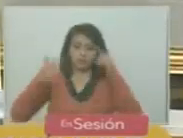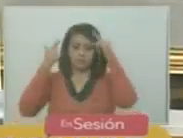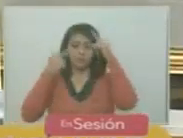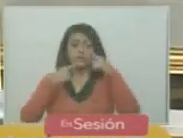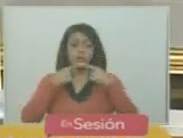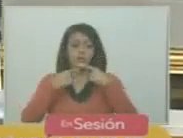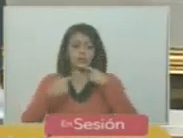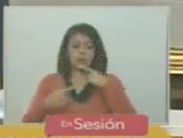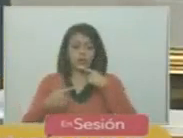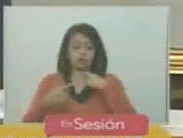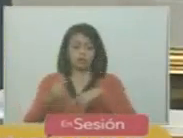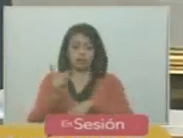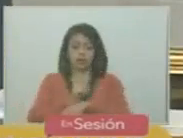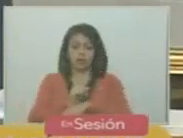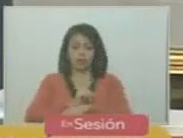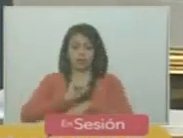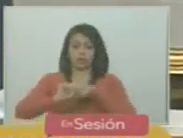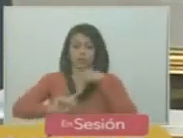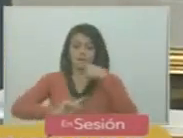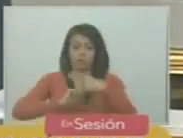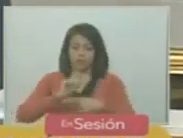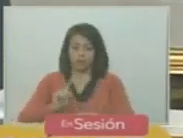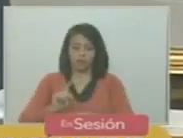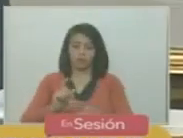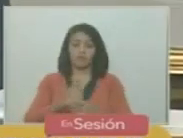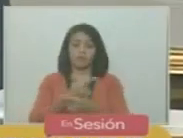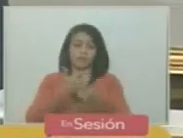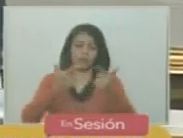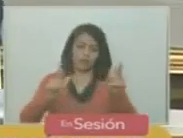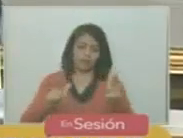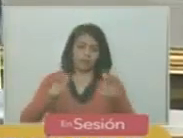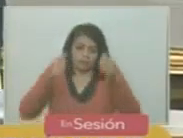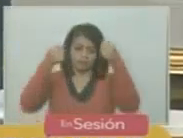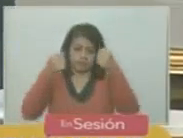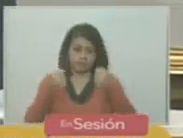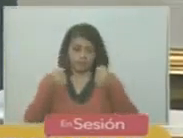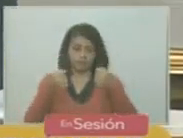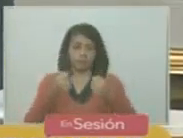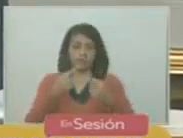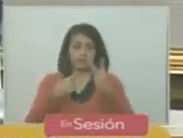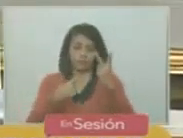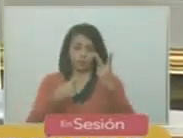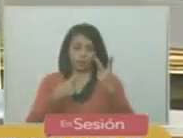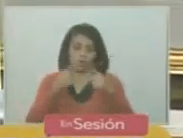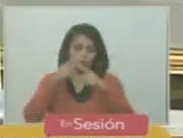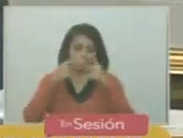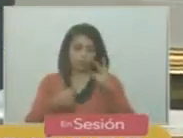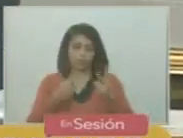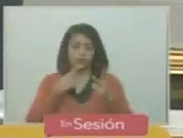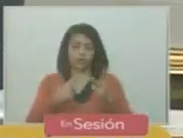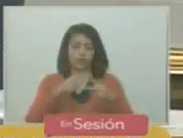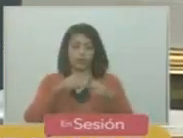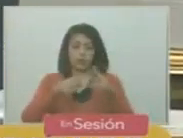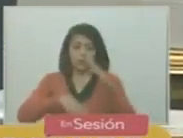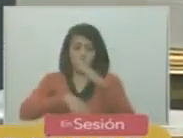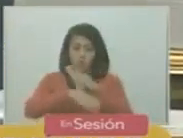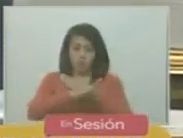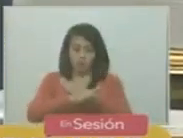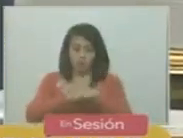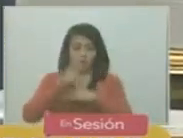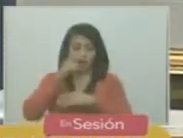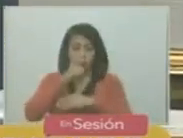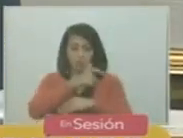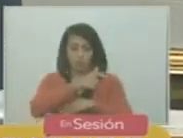dijo inmediatamente después de salido de Yare. Dijo dos cosas: me voy a las catacumbas del